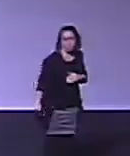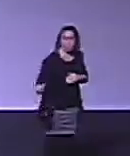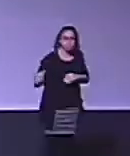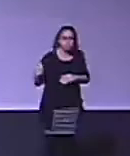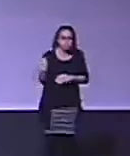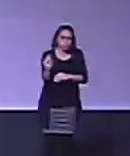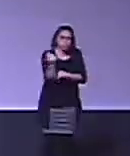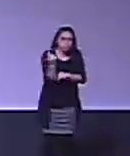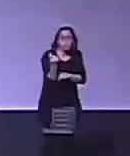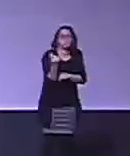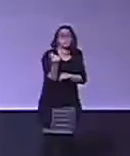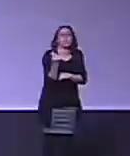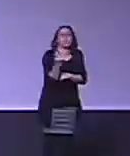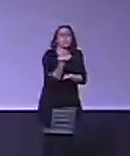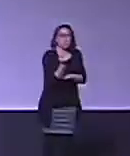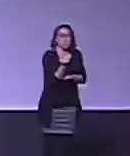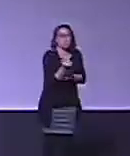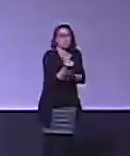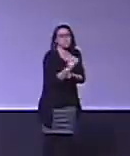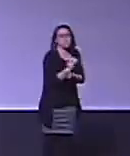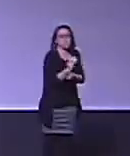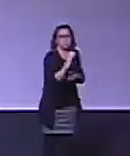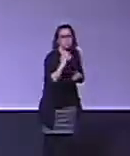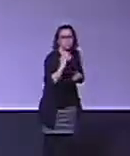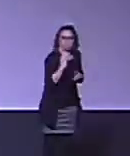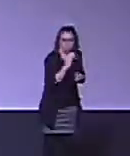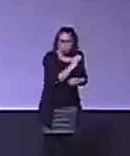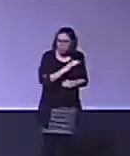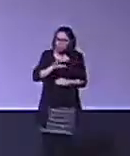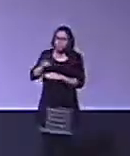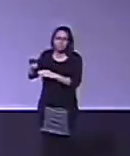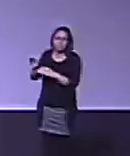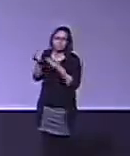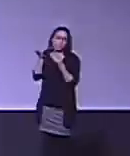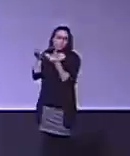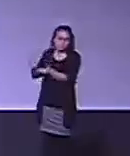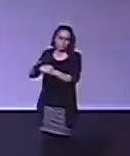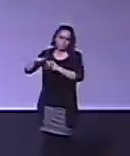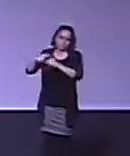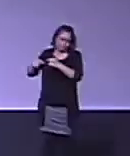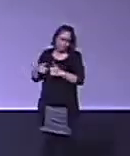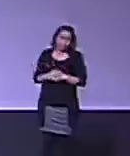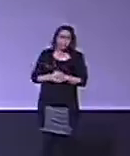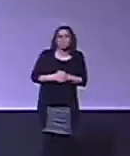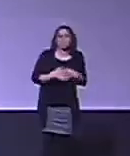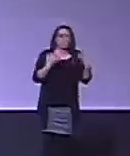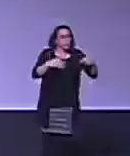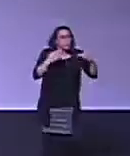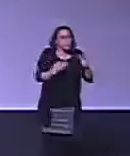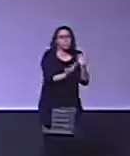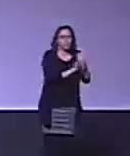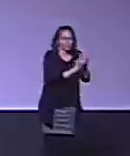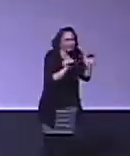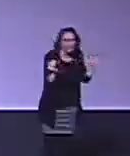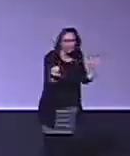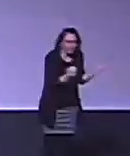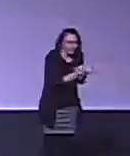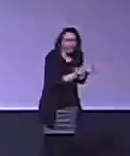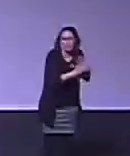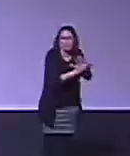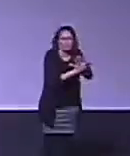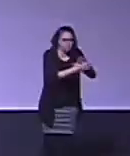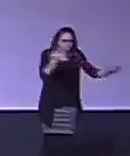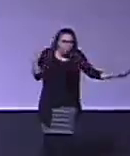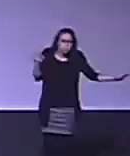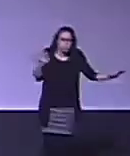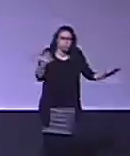laguntzeko behar beste irabazten zuten. Pilotaleku txikietan jokatzen zuten, abiadura bizian, inolako babesi gabe